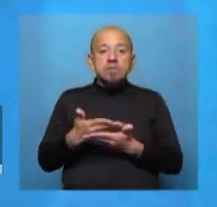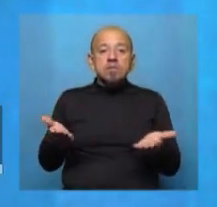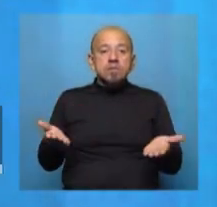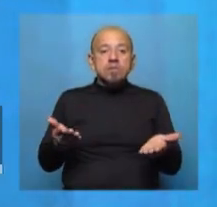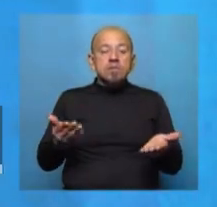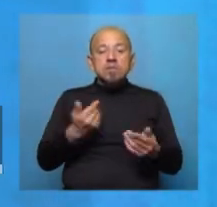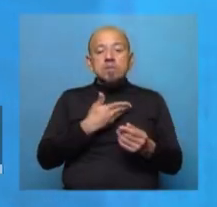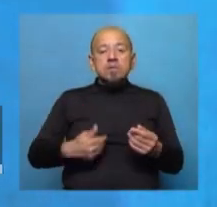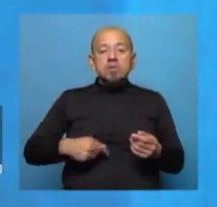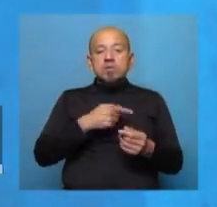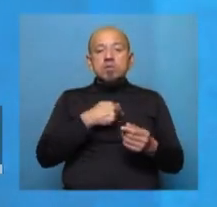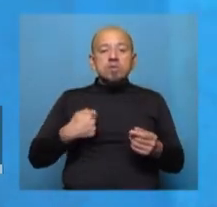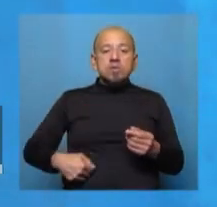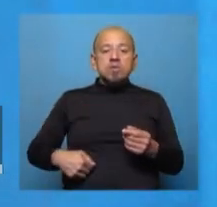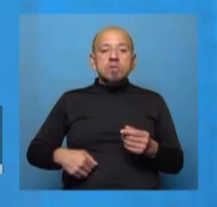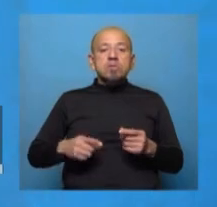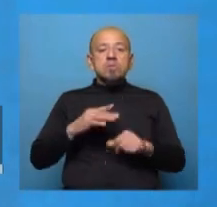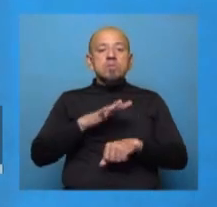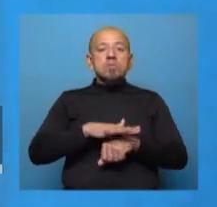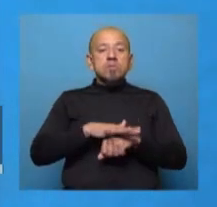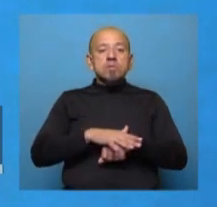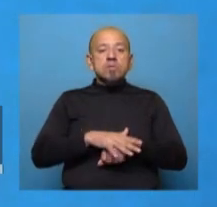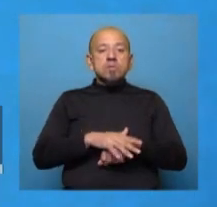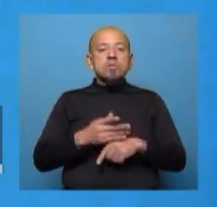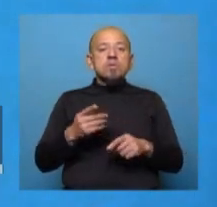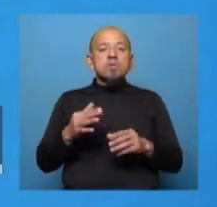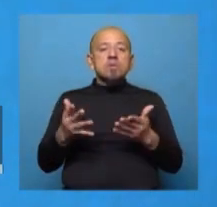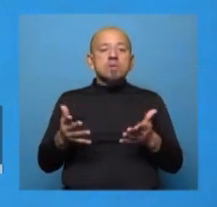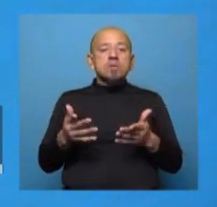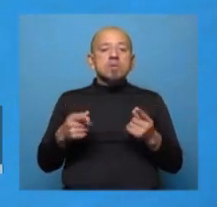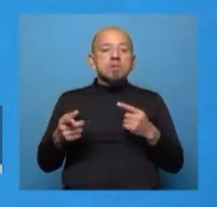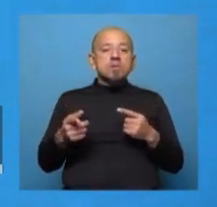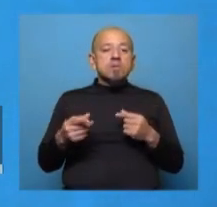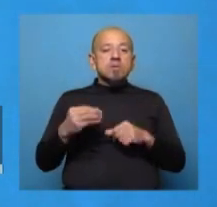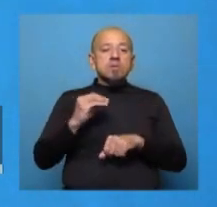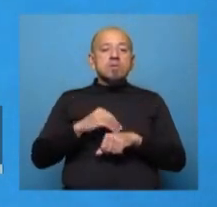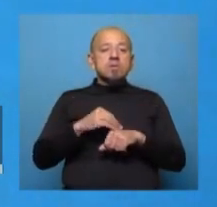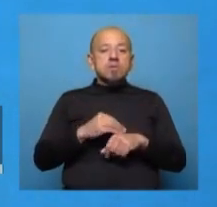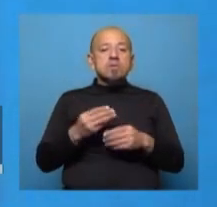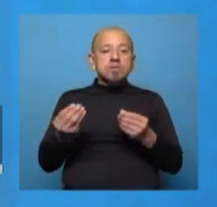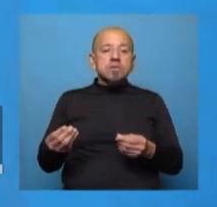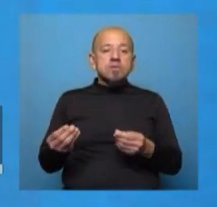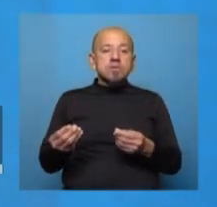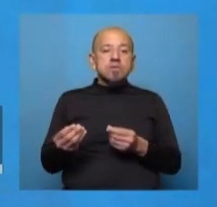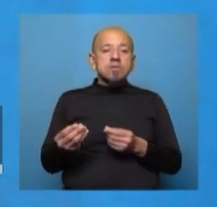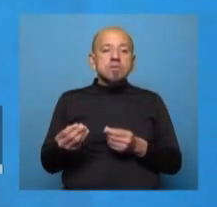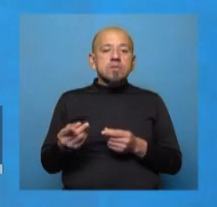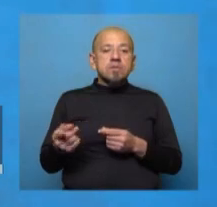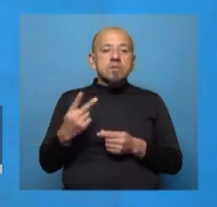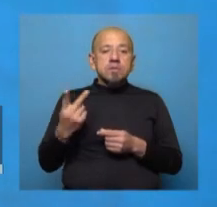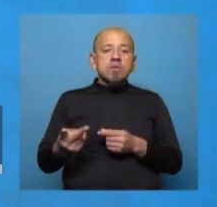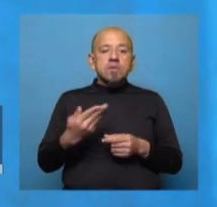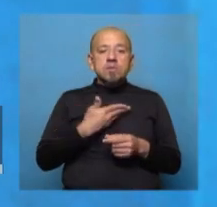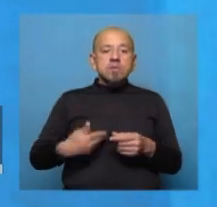shinin y en determinado momento de la cena ya distendido me avisa y vamos me arrimo a los dos